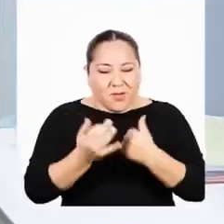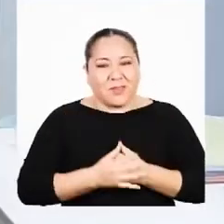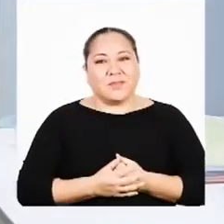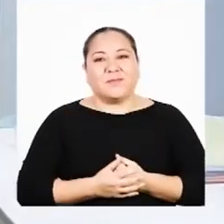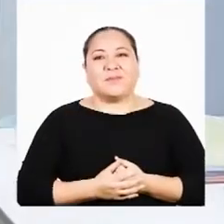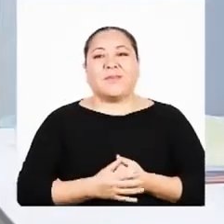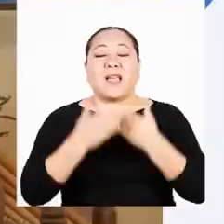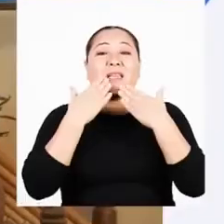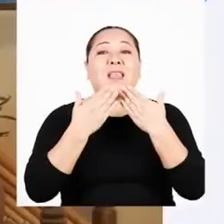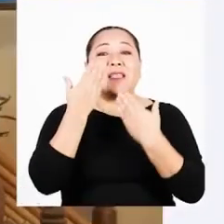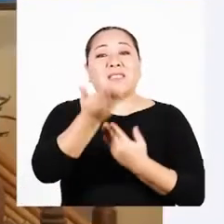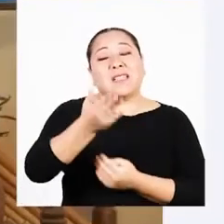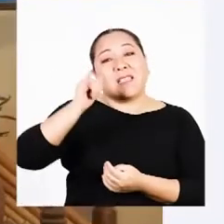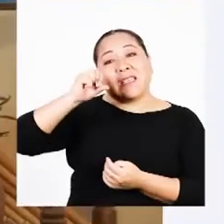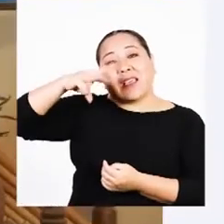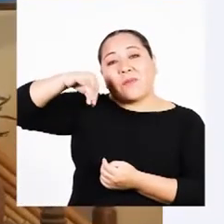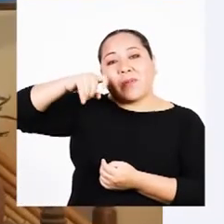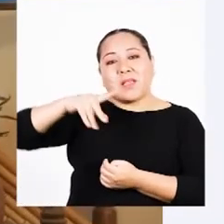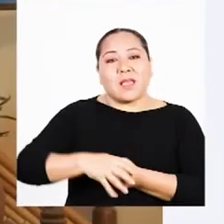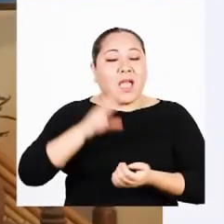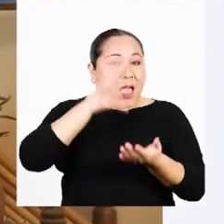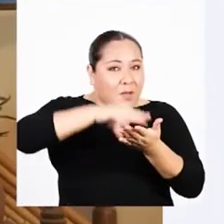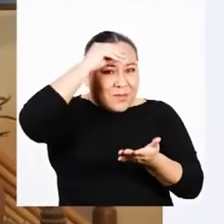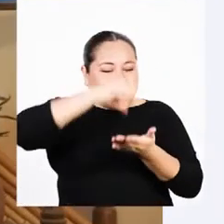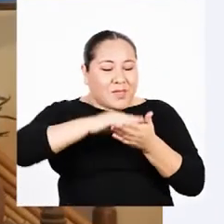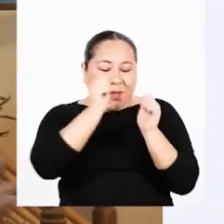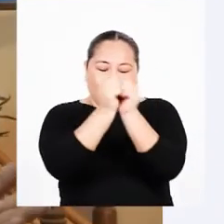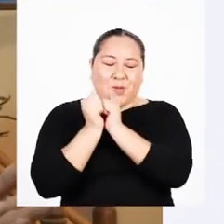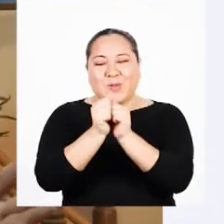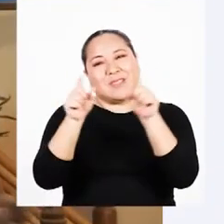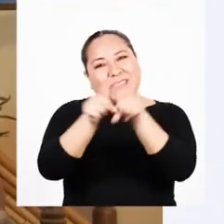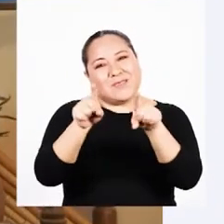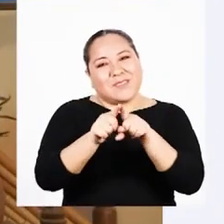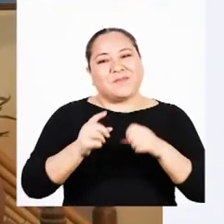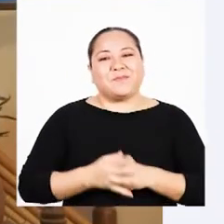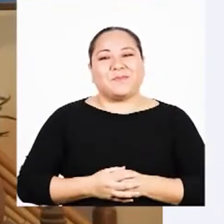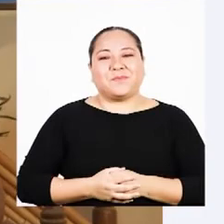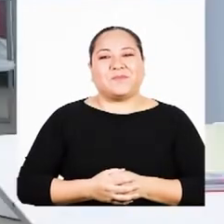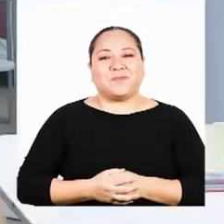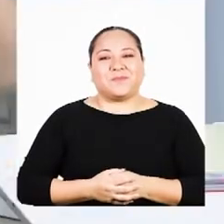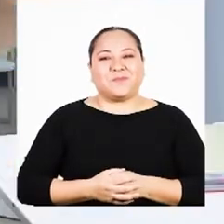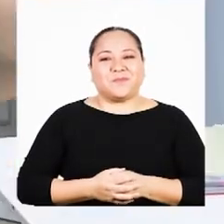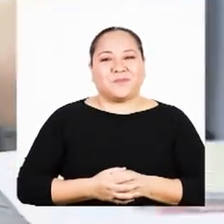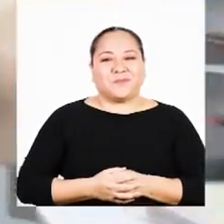hoy día, profesora. Gracias a ti, Yamile. Aprendemos juntos también.